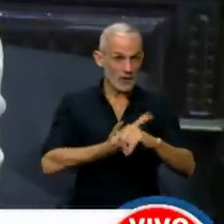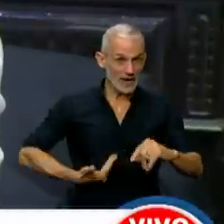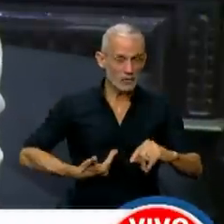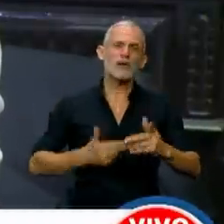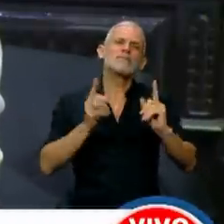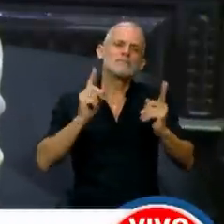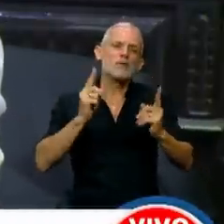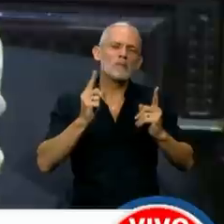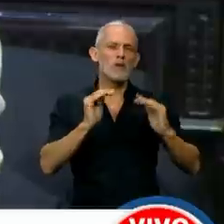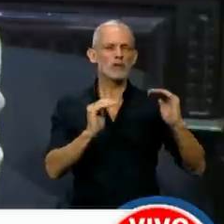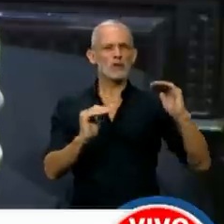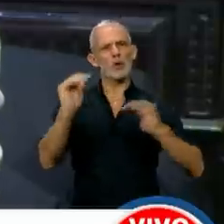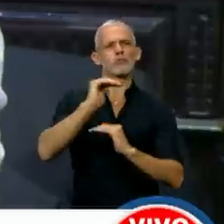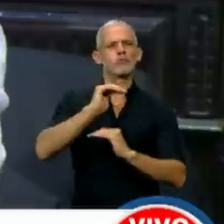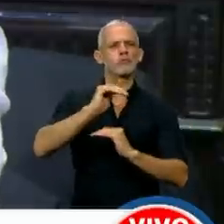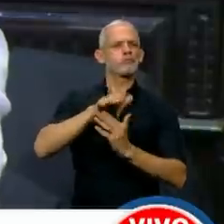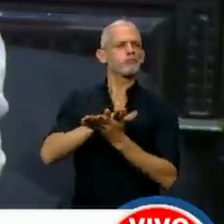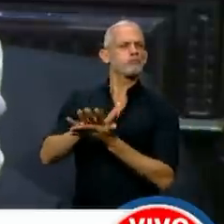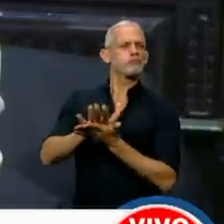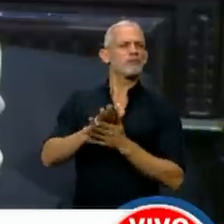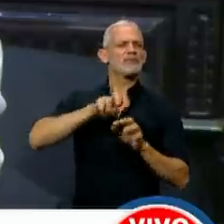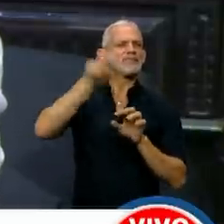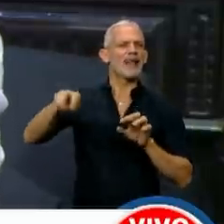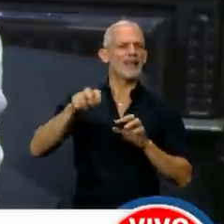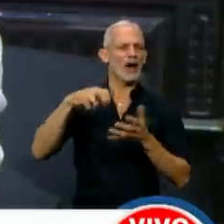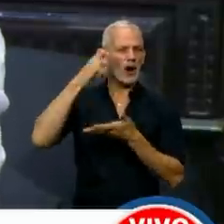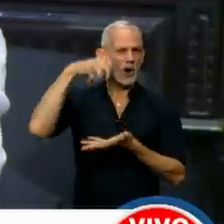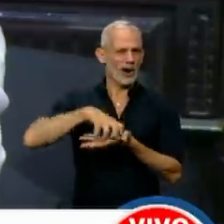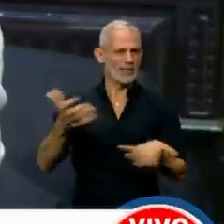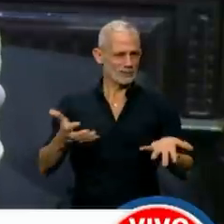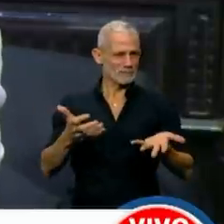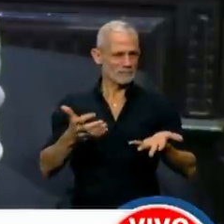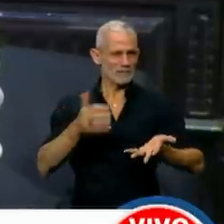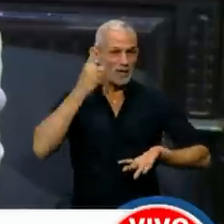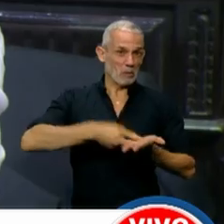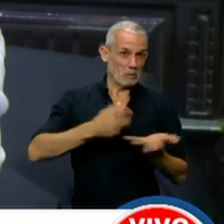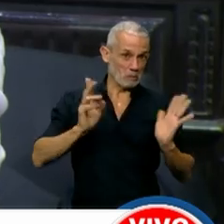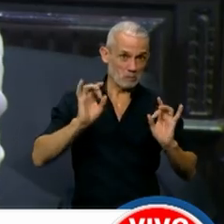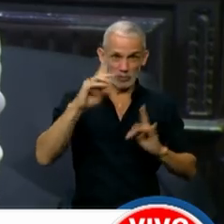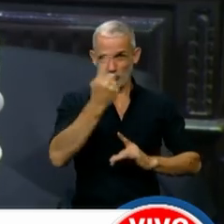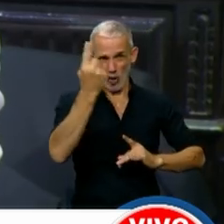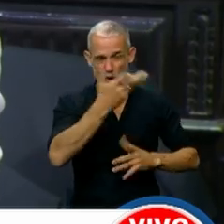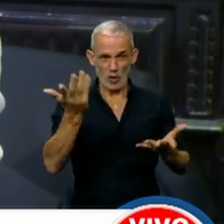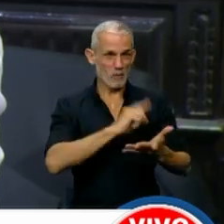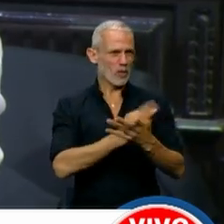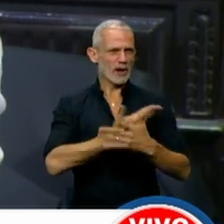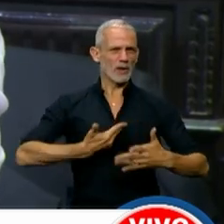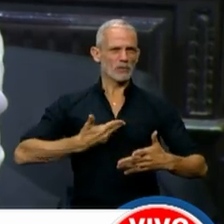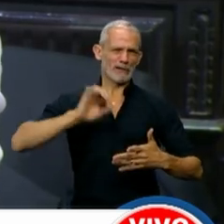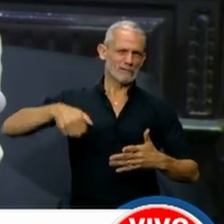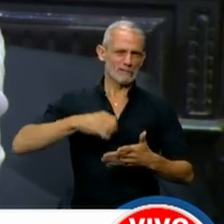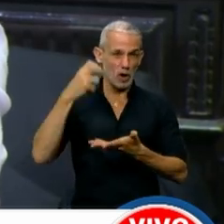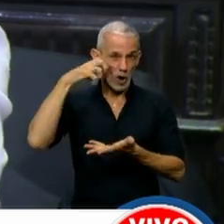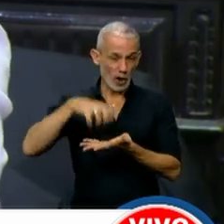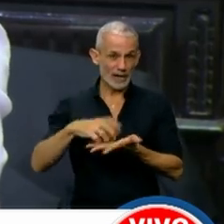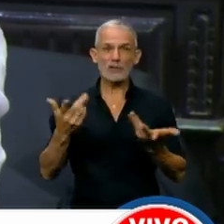pasando por encima de este congreso algunos diputados se hicieron referencia a cómo se trata esto que